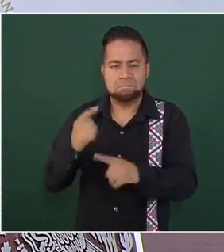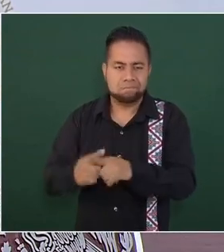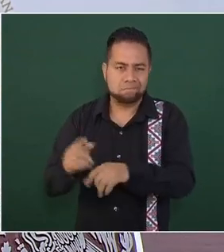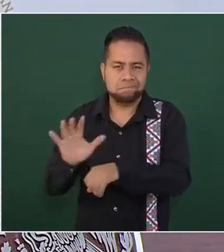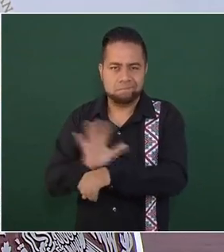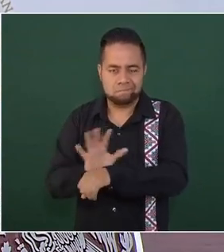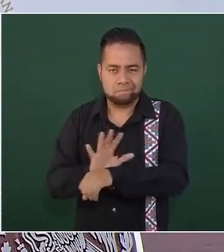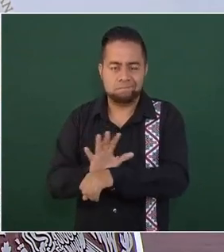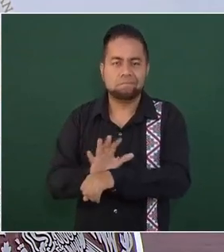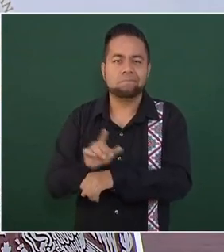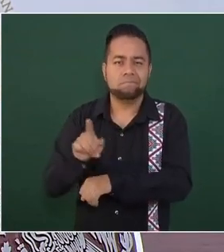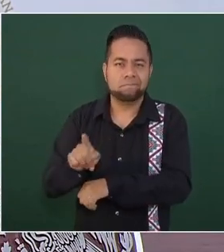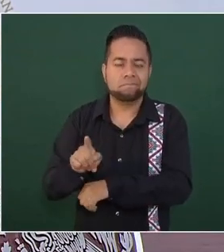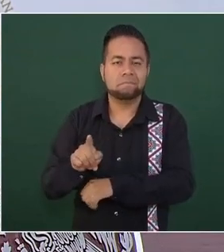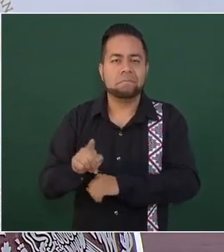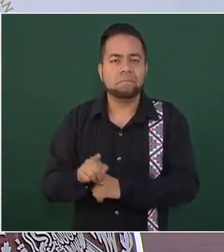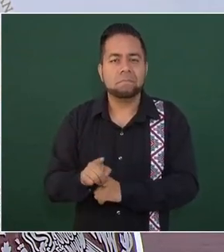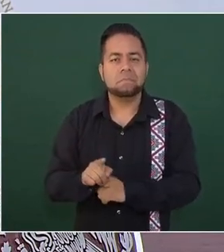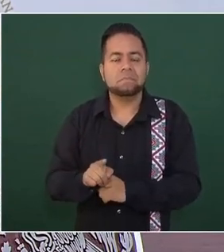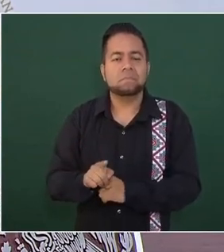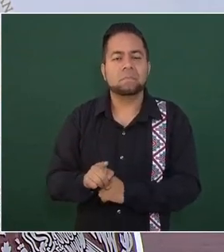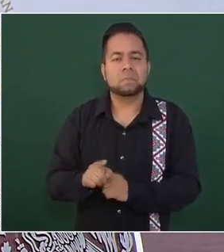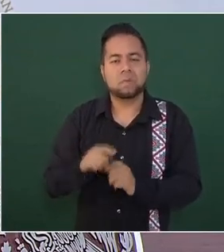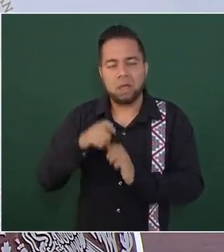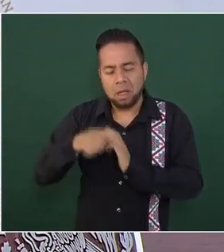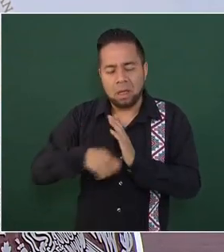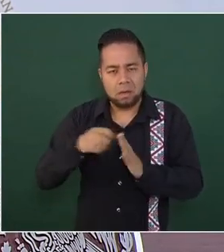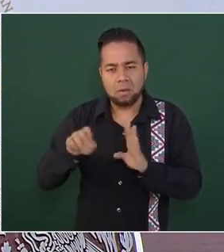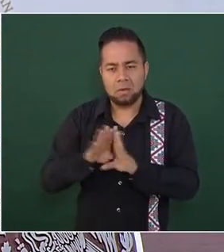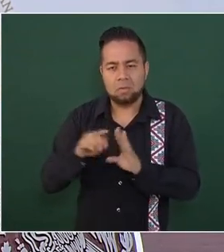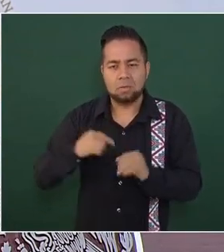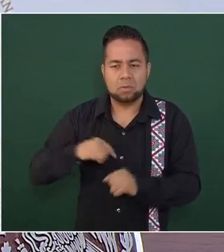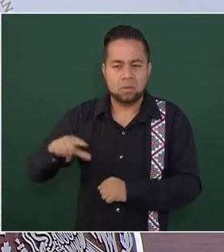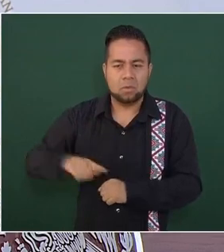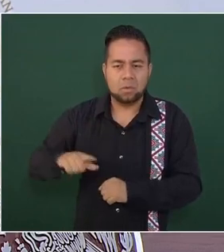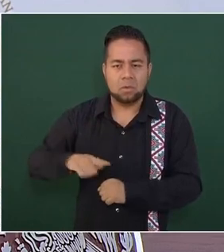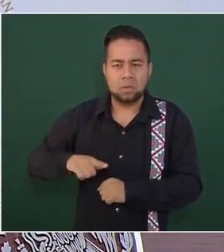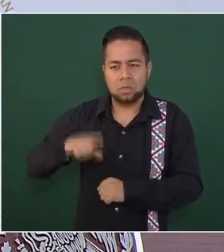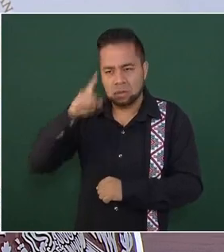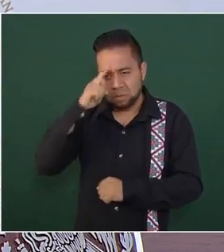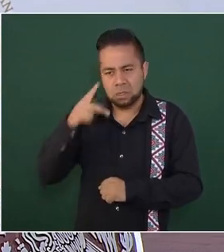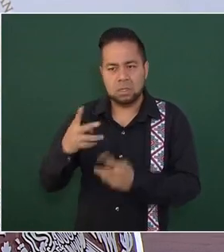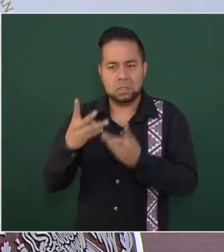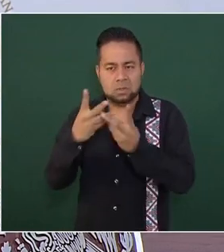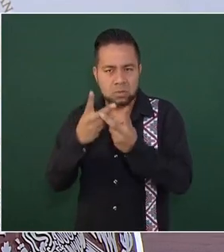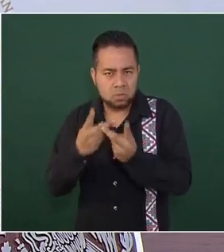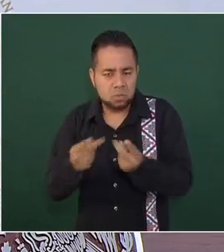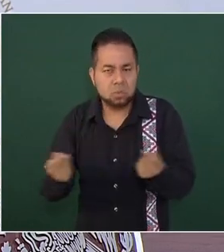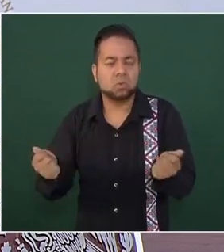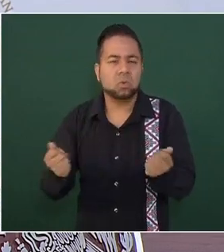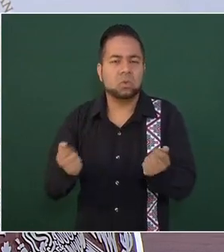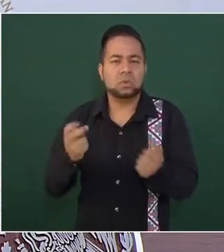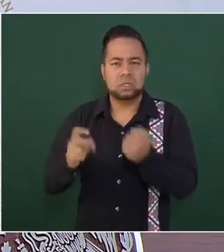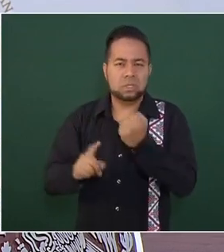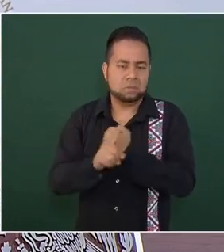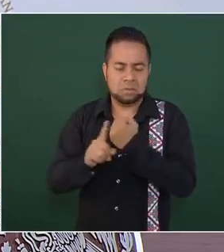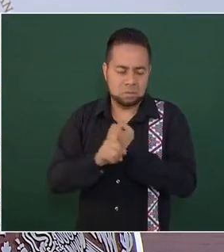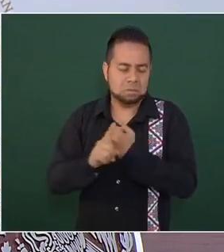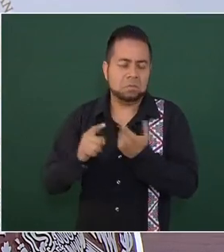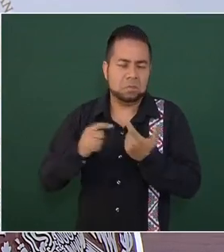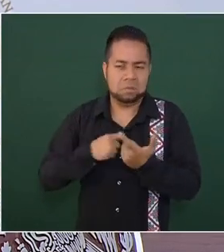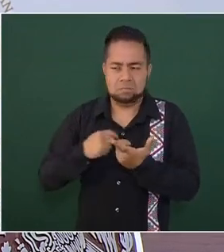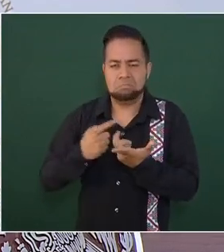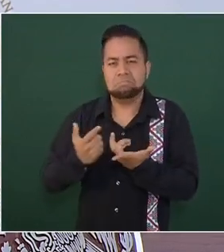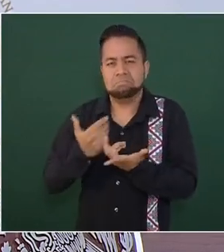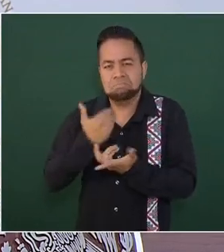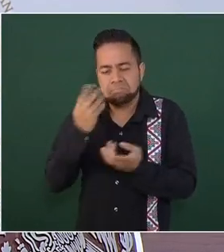y pues como gobierno vamos a seguir apostando siempre a la solución pacífica de estos conflictos y